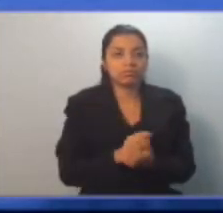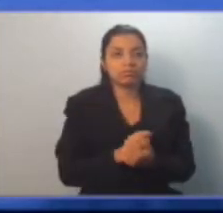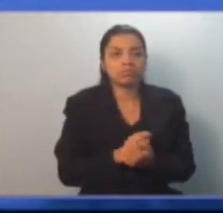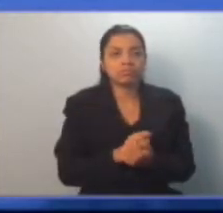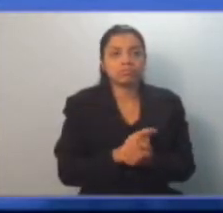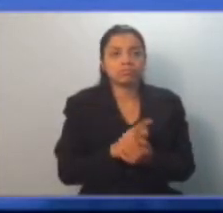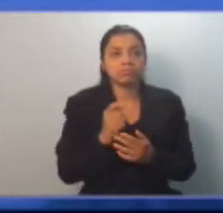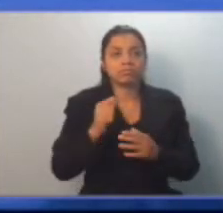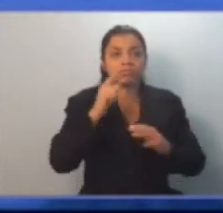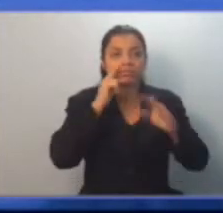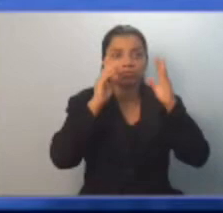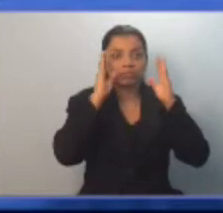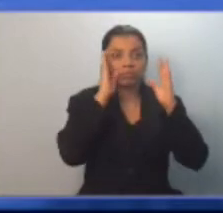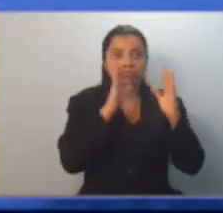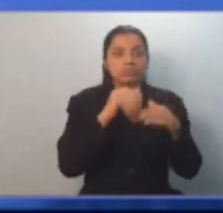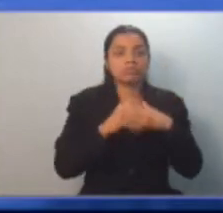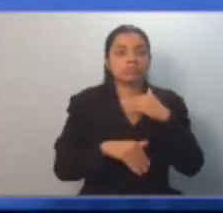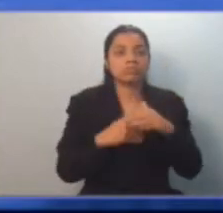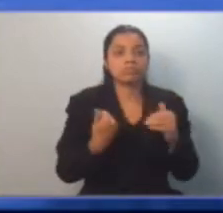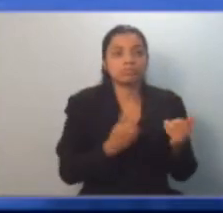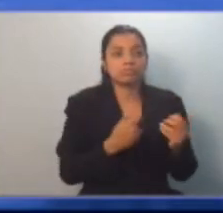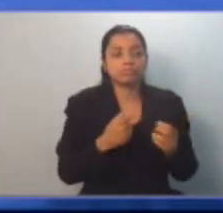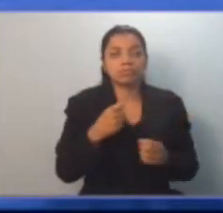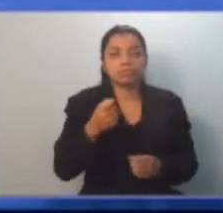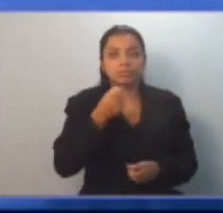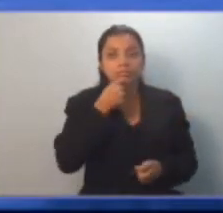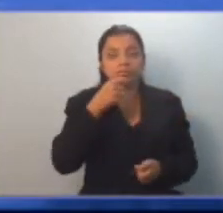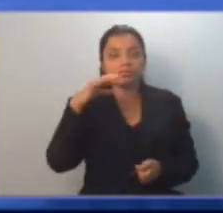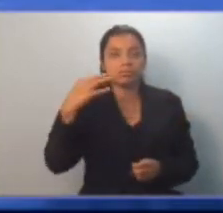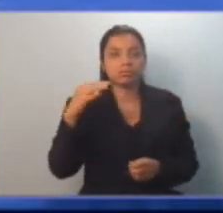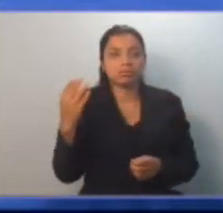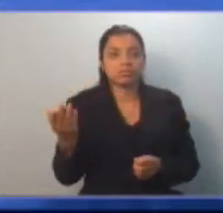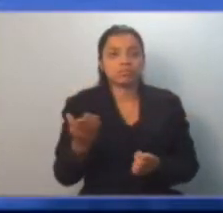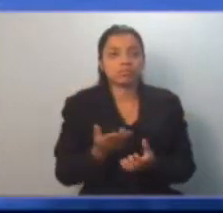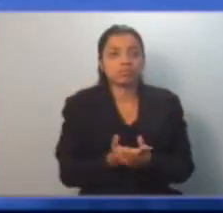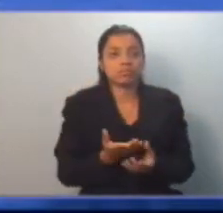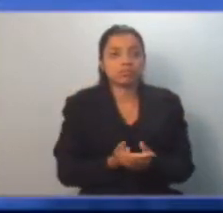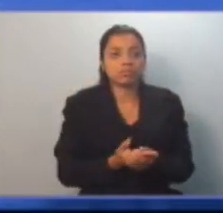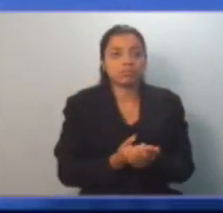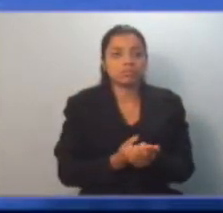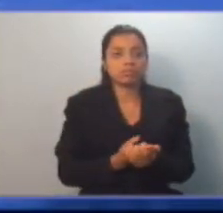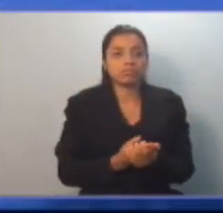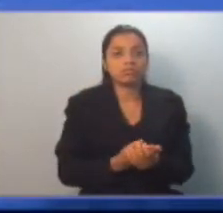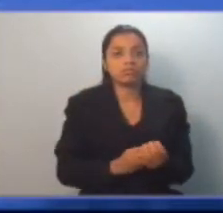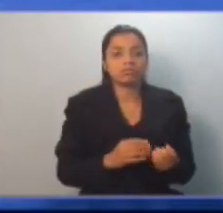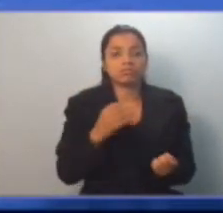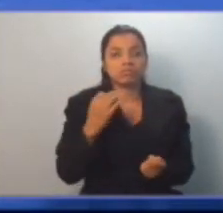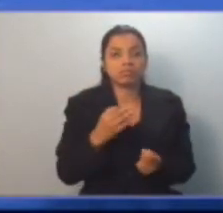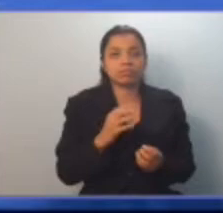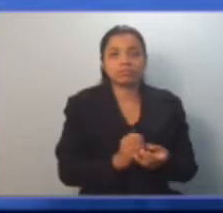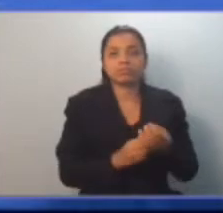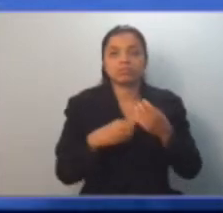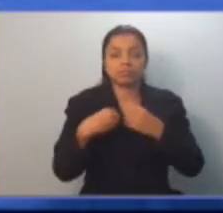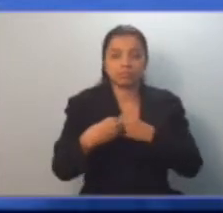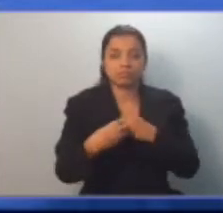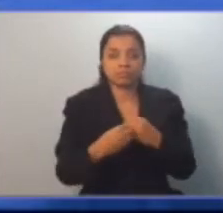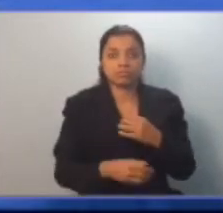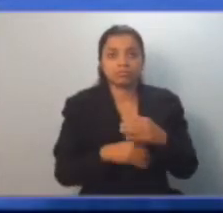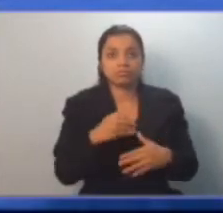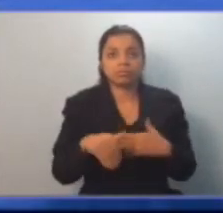a los usuarios, una recepción y entrega de documentos. Debe crearse centros de tramitación y